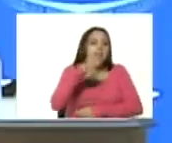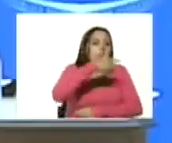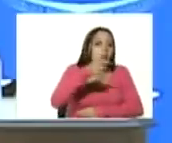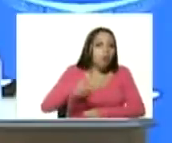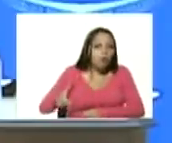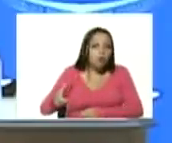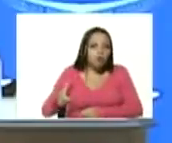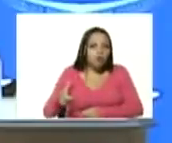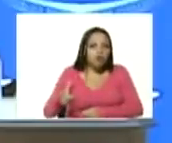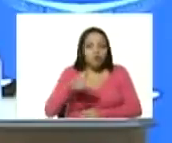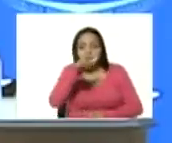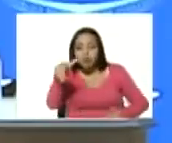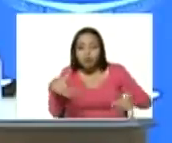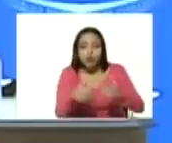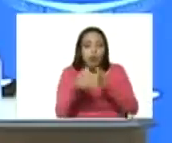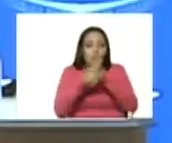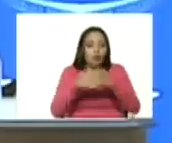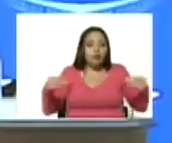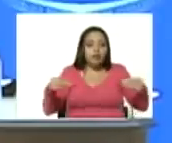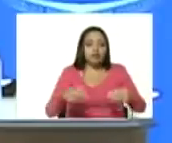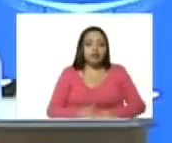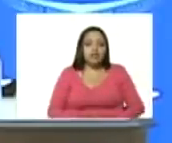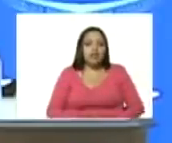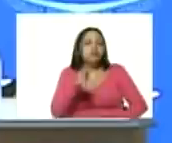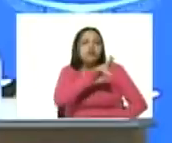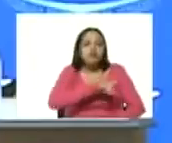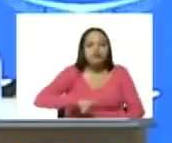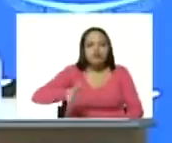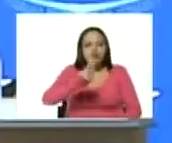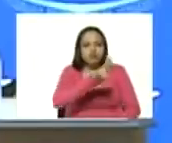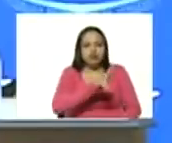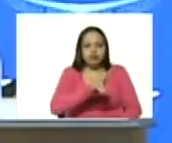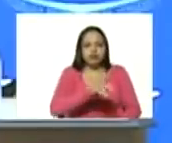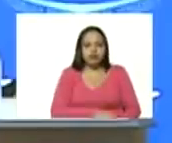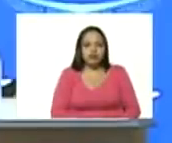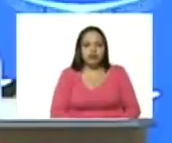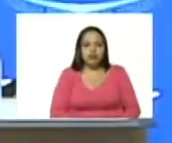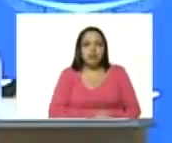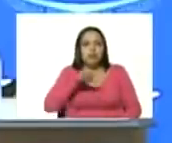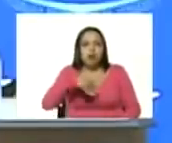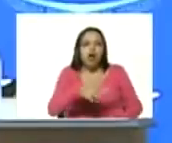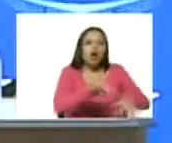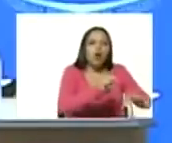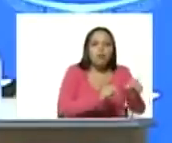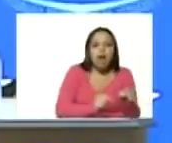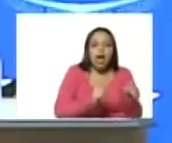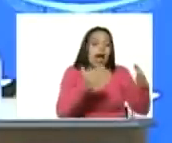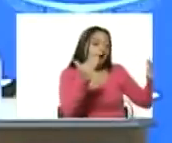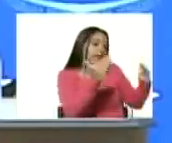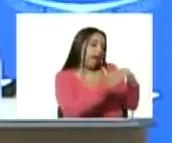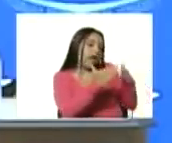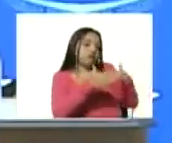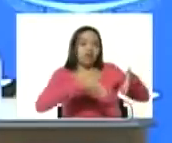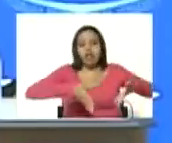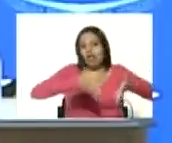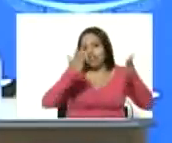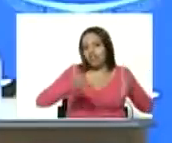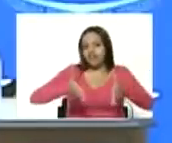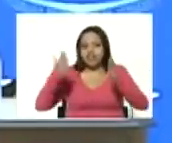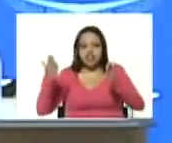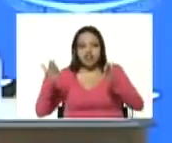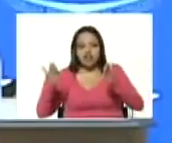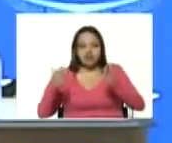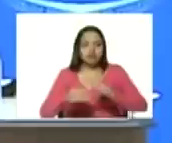pueblo de la República Bolivariana de Venezuela, y lo están utilizando para comprar condominios y comprar viviendas